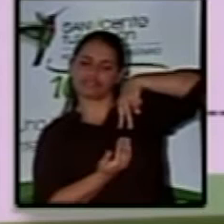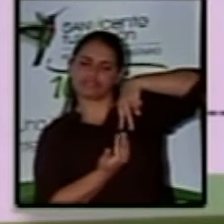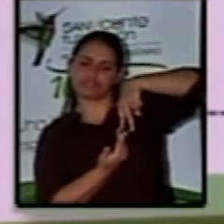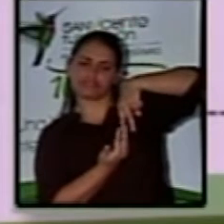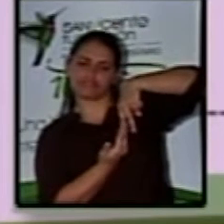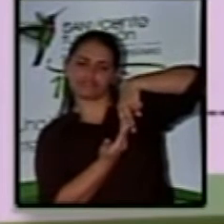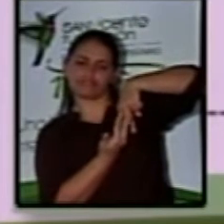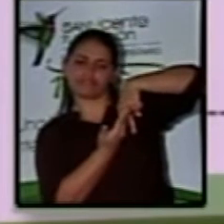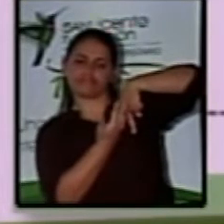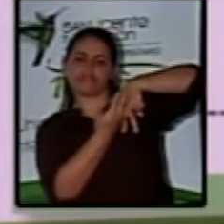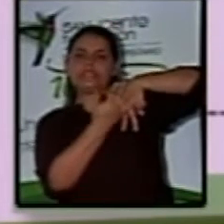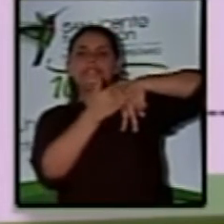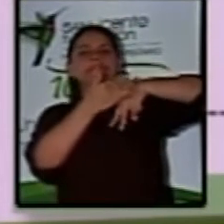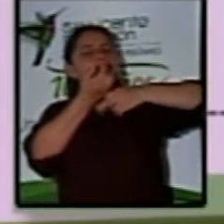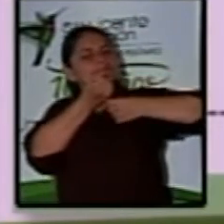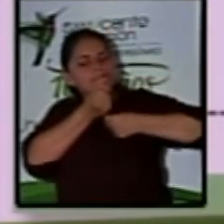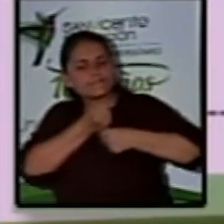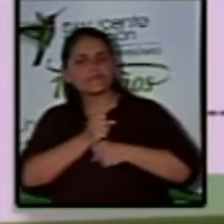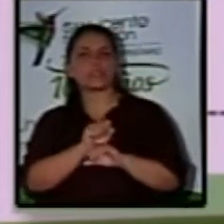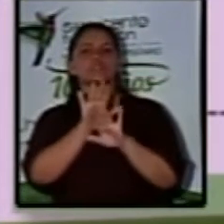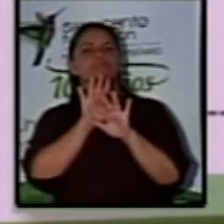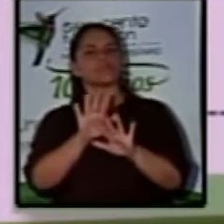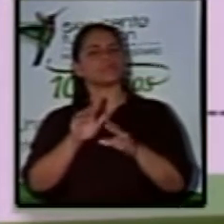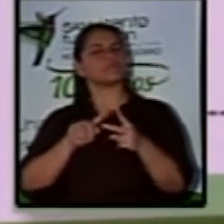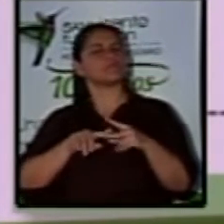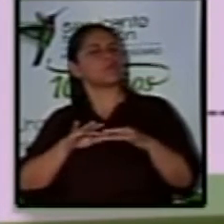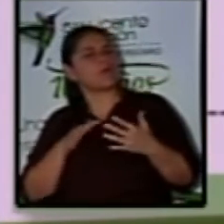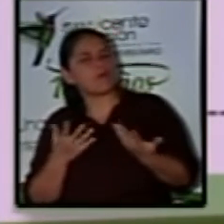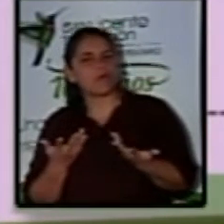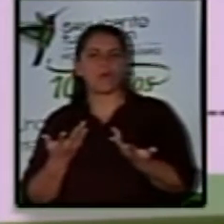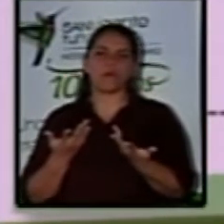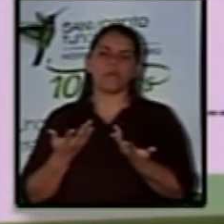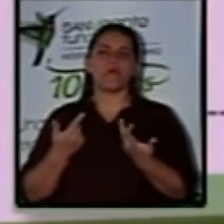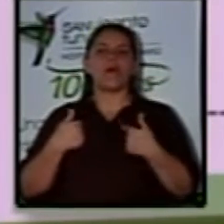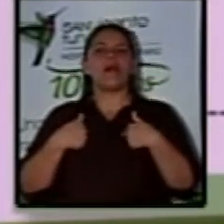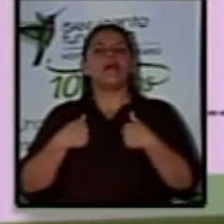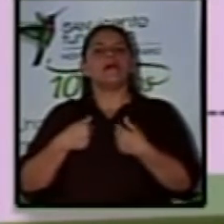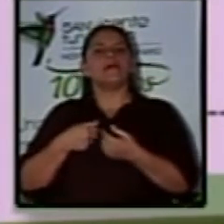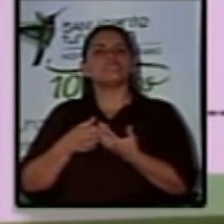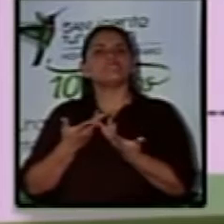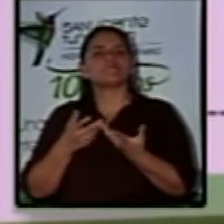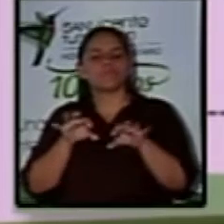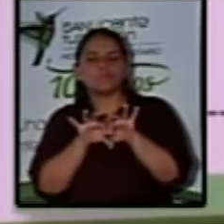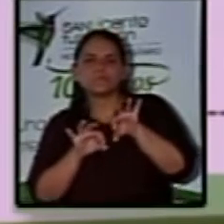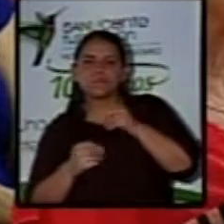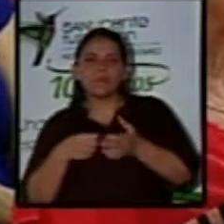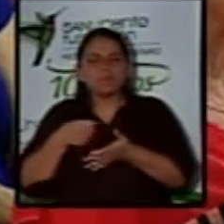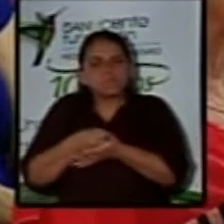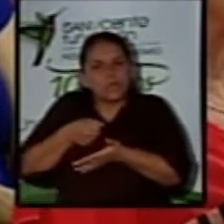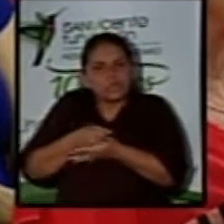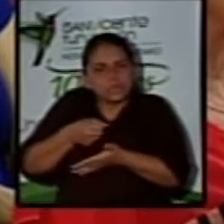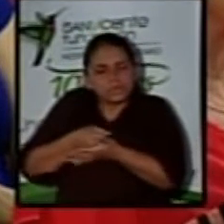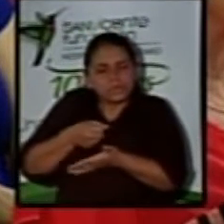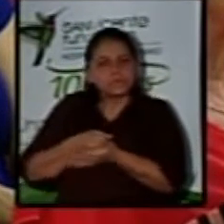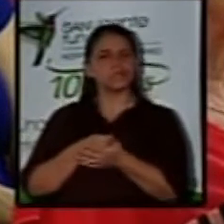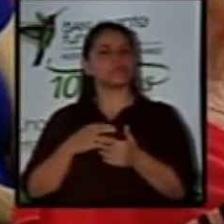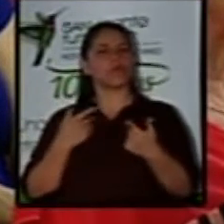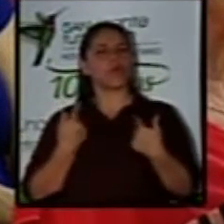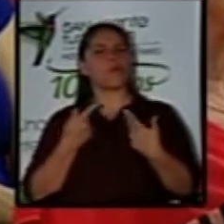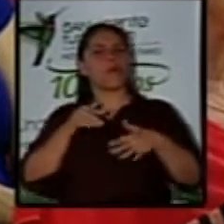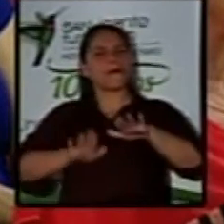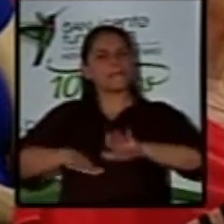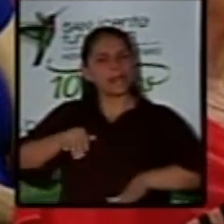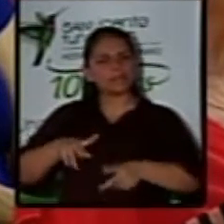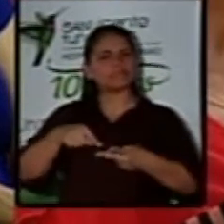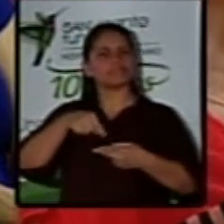el organismo tiene que hacer un esfuerzo, tiene que contar con bombas músculo-venosas, principalmente las de pie y las